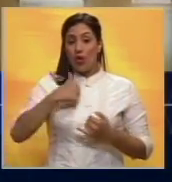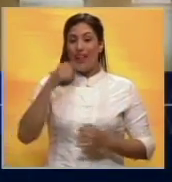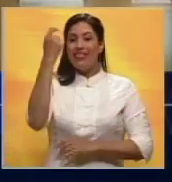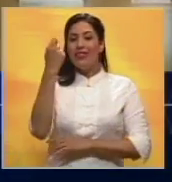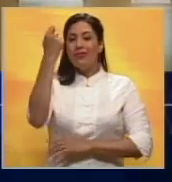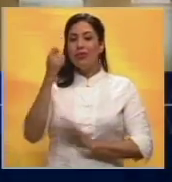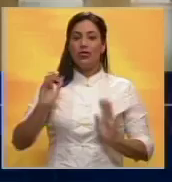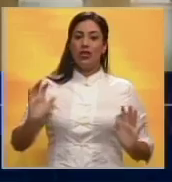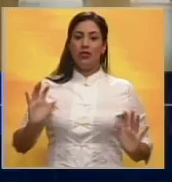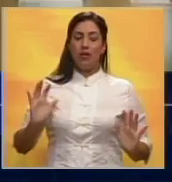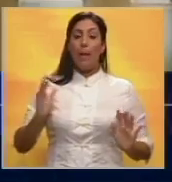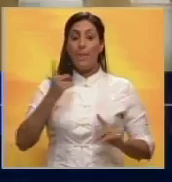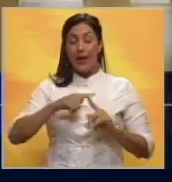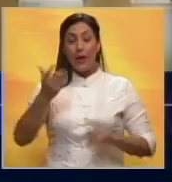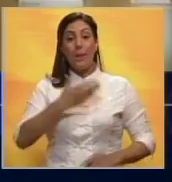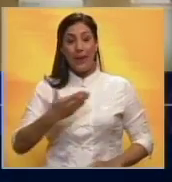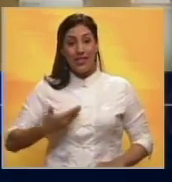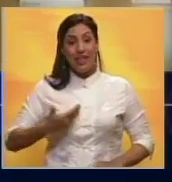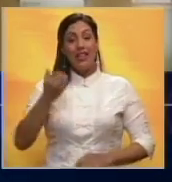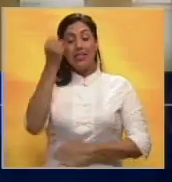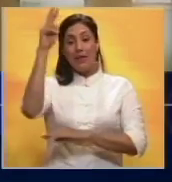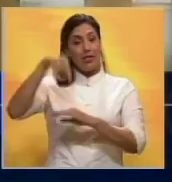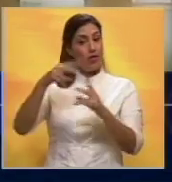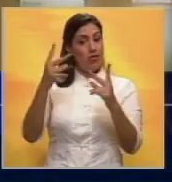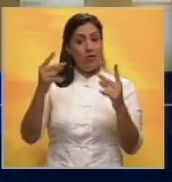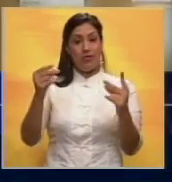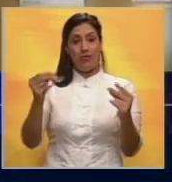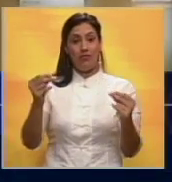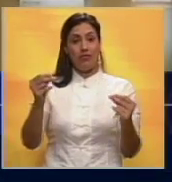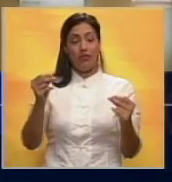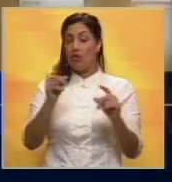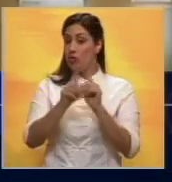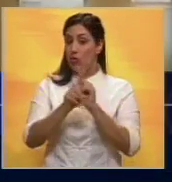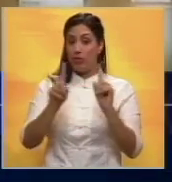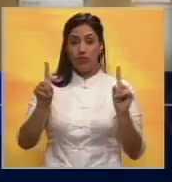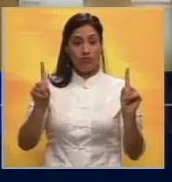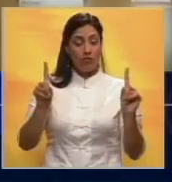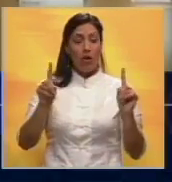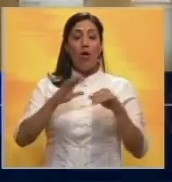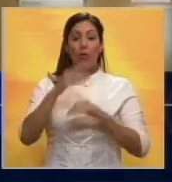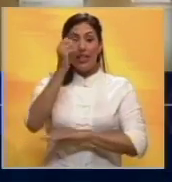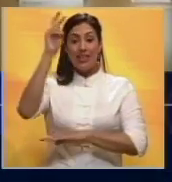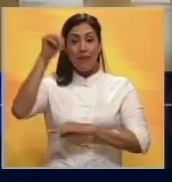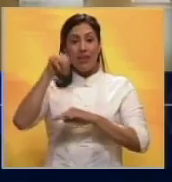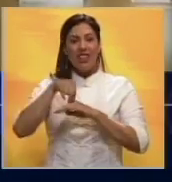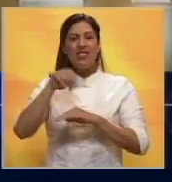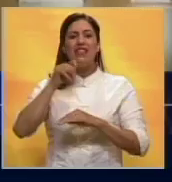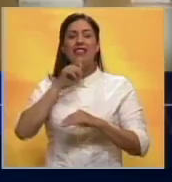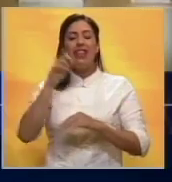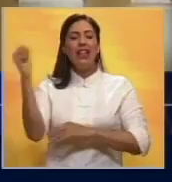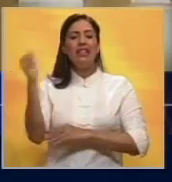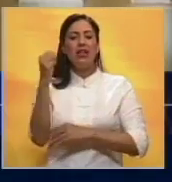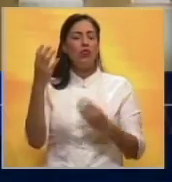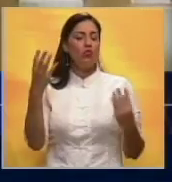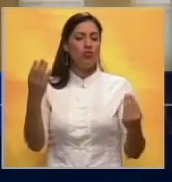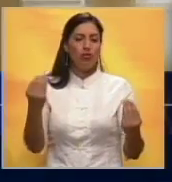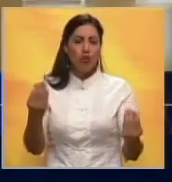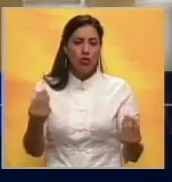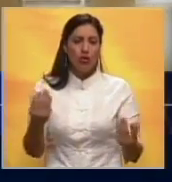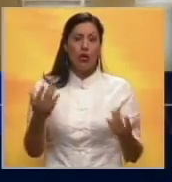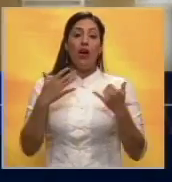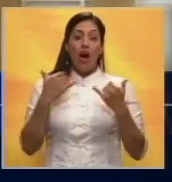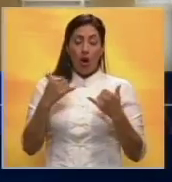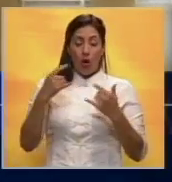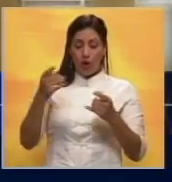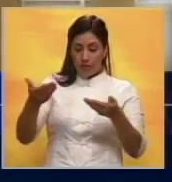diputado pero presidente de la asamblea nacional no es no es porque esa asamblea nacional está en desacar